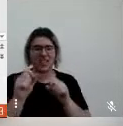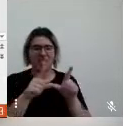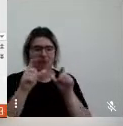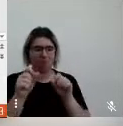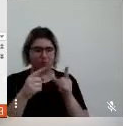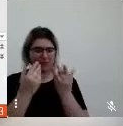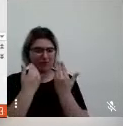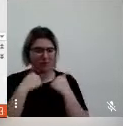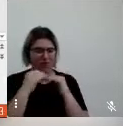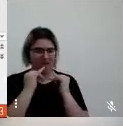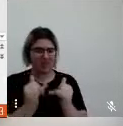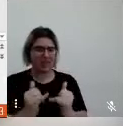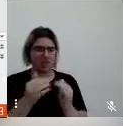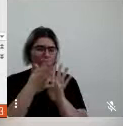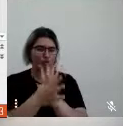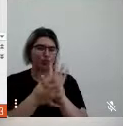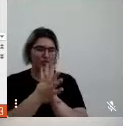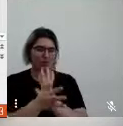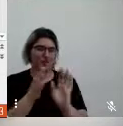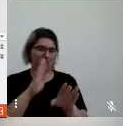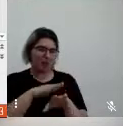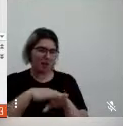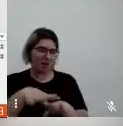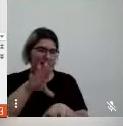punto y os explico para que sepáis interpretarlo.